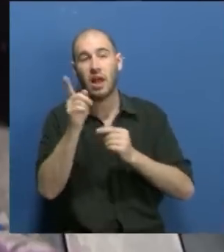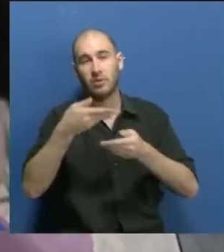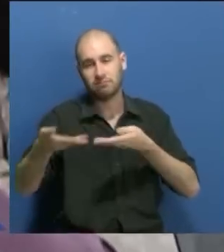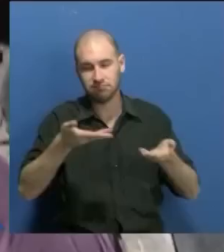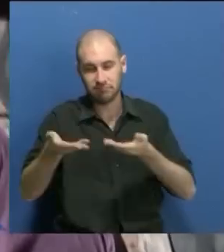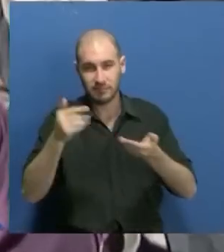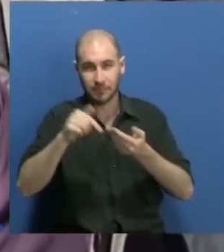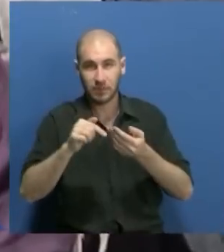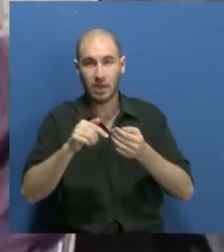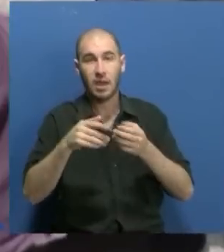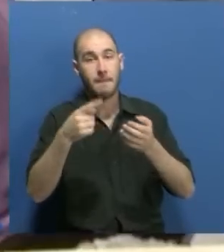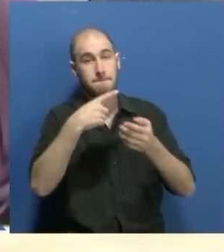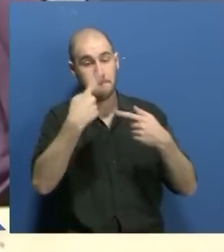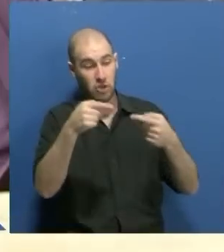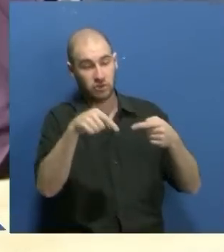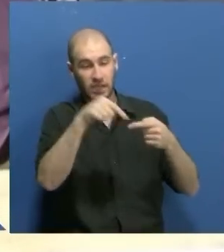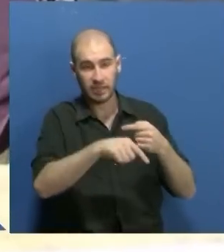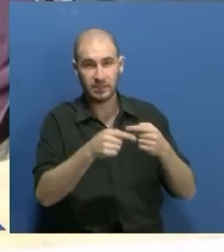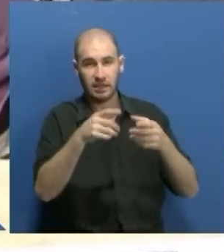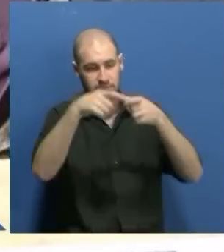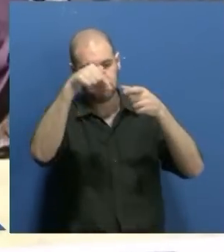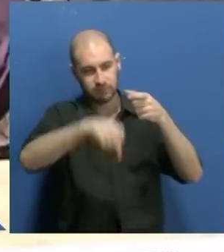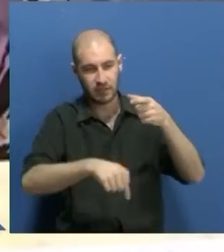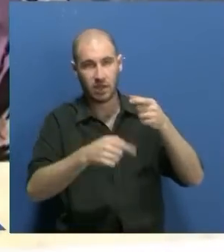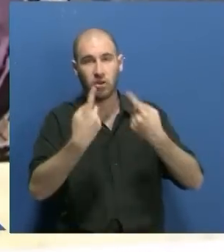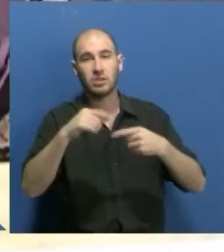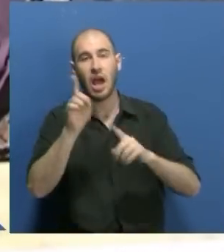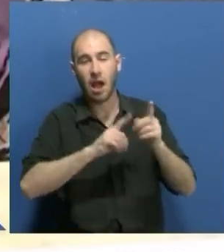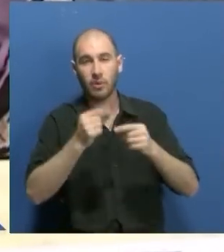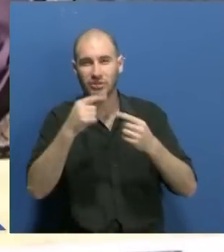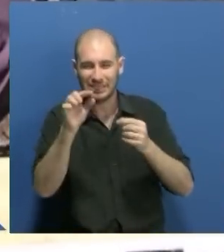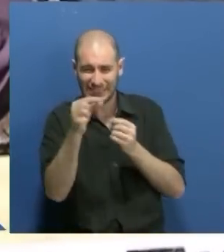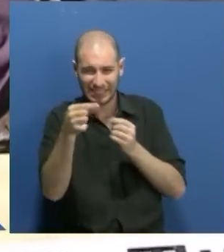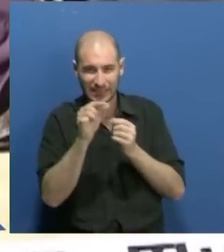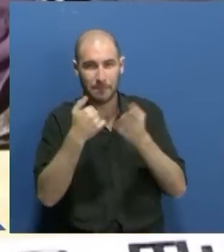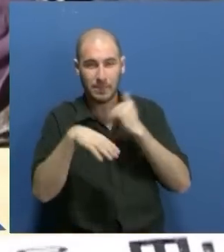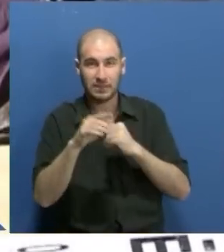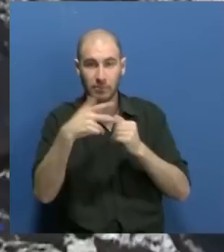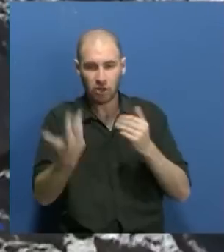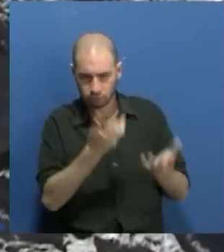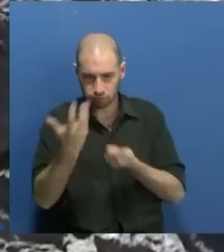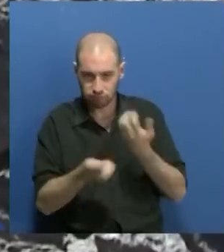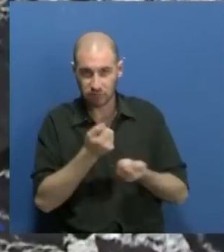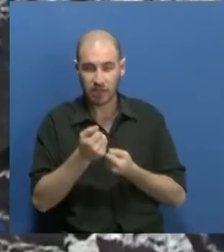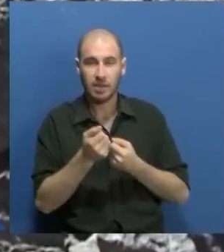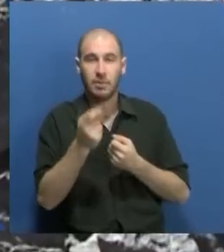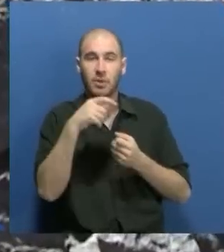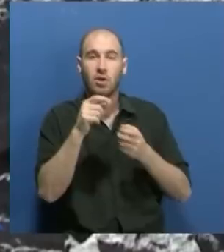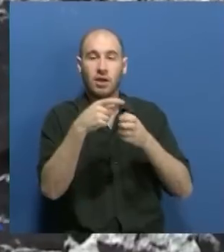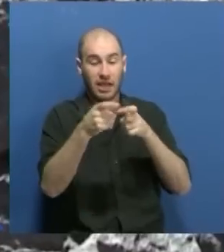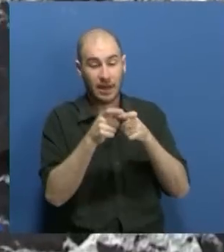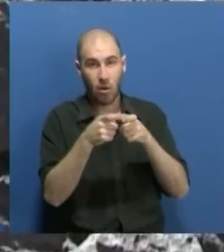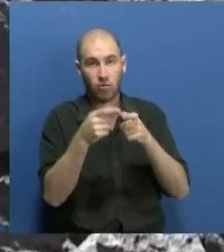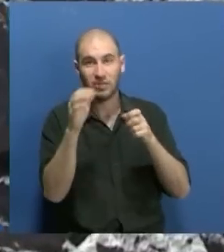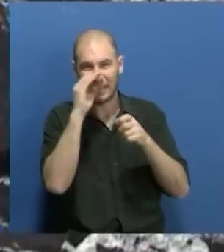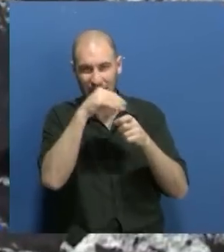material. Ese sedimento cae por la zaranda y quedan los restos más chiquitos. Todo eso se recupera, sobre todo el carbón nos sirve para